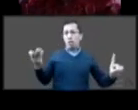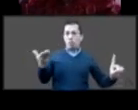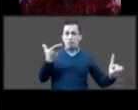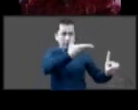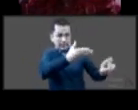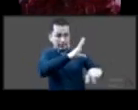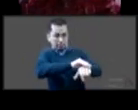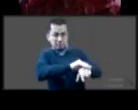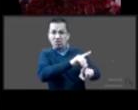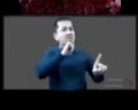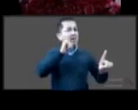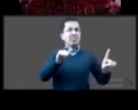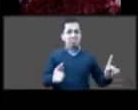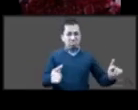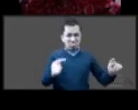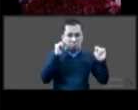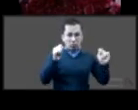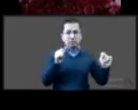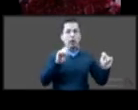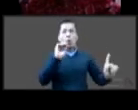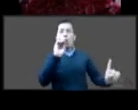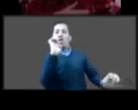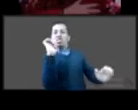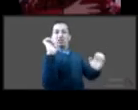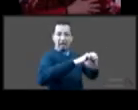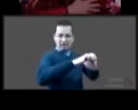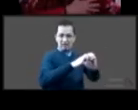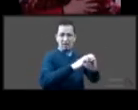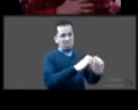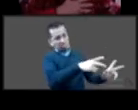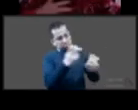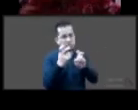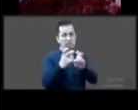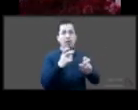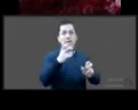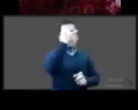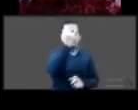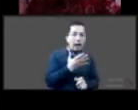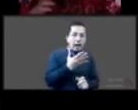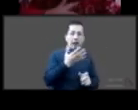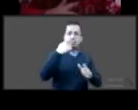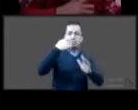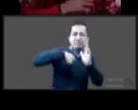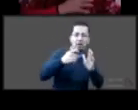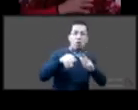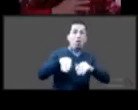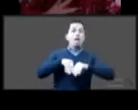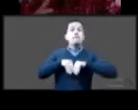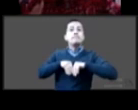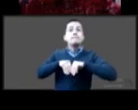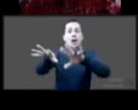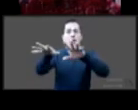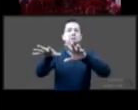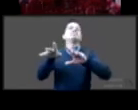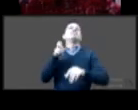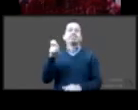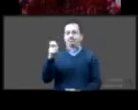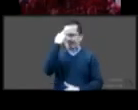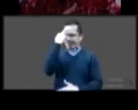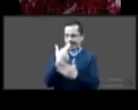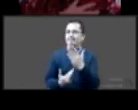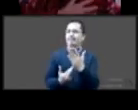o mediante el engaño, ¿no?, y quien además distribuya, difunde, exhiba, reproduzca.